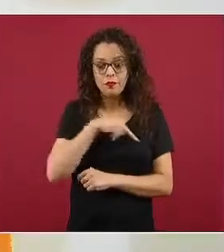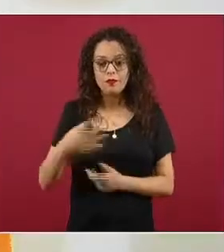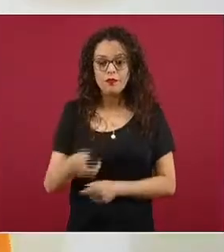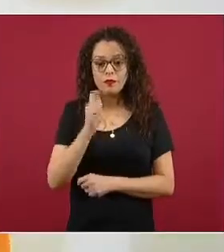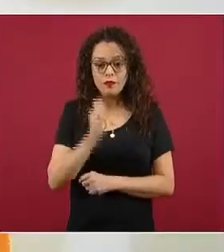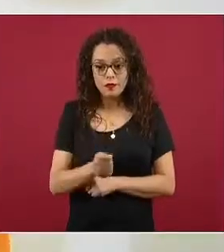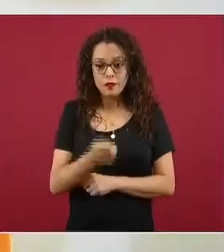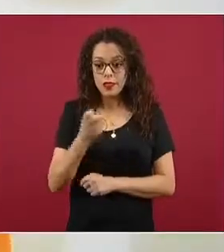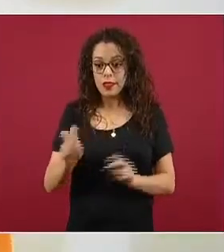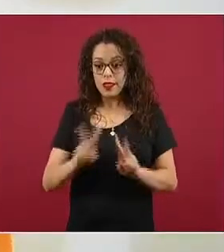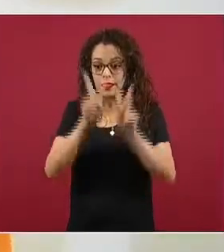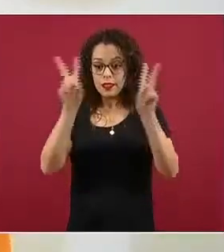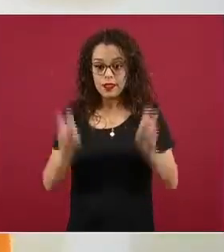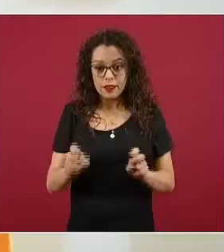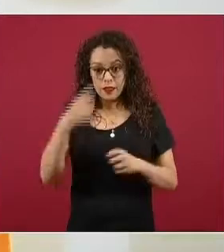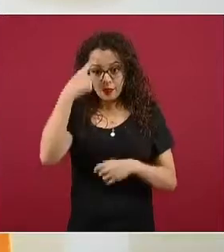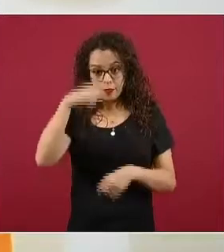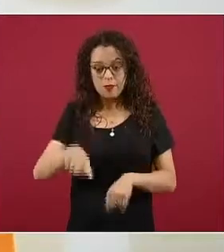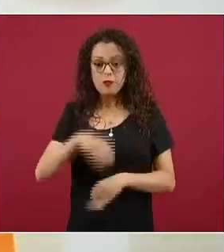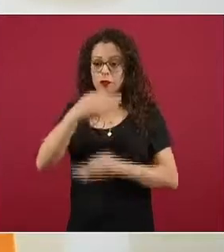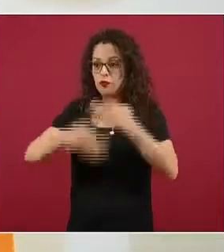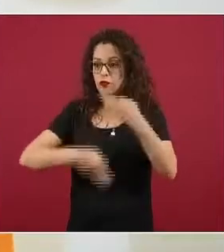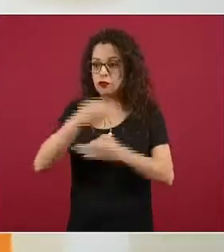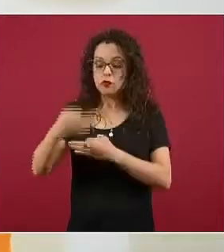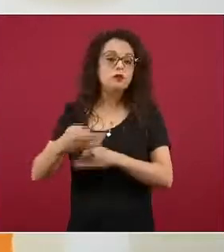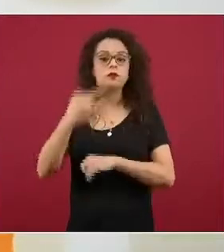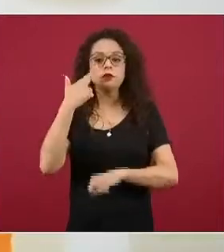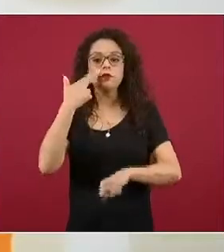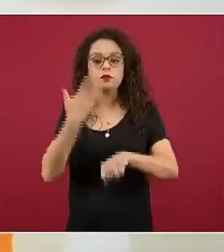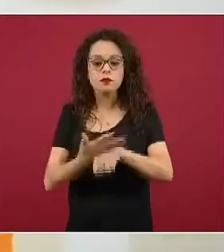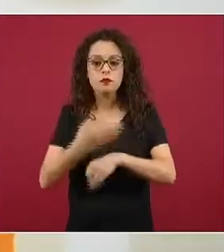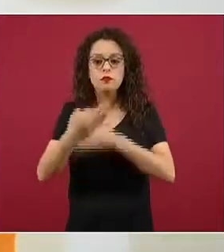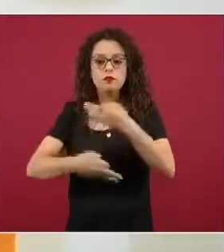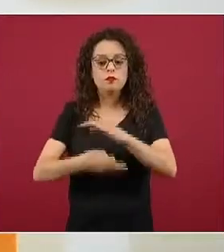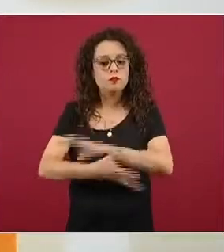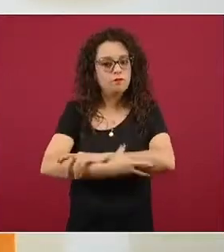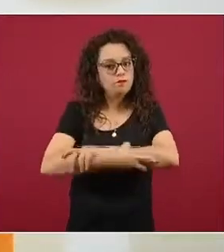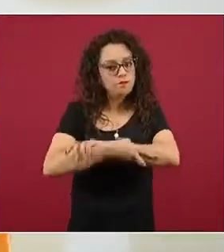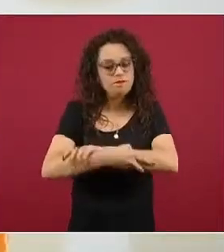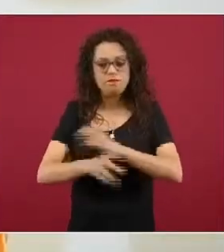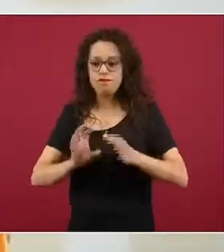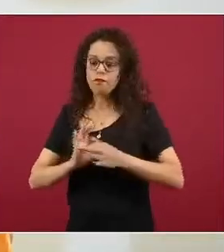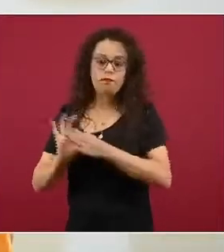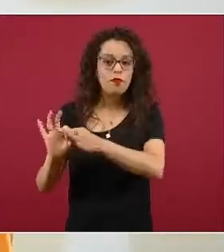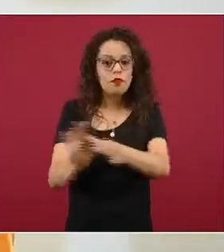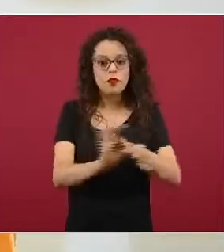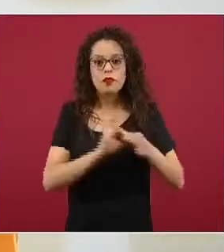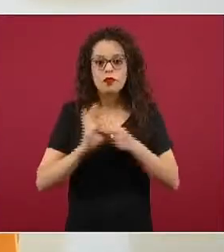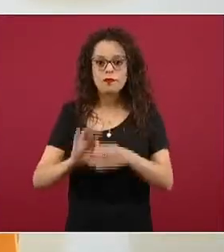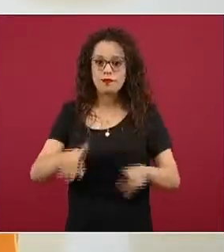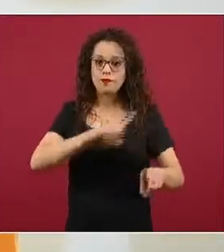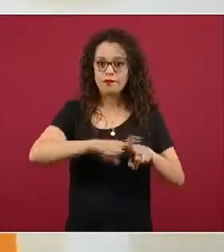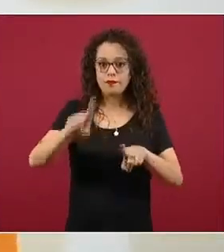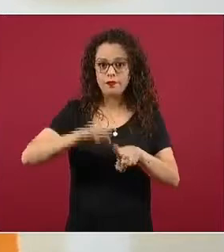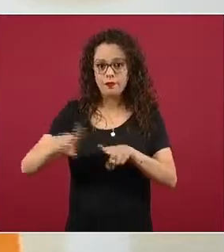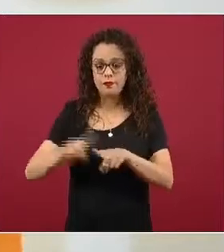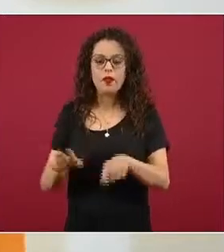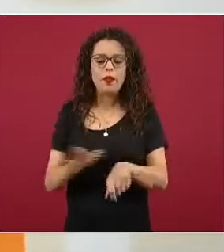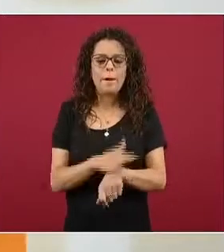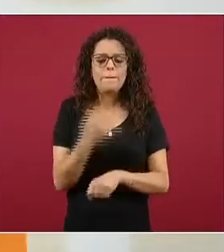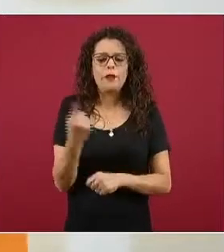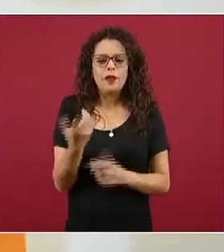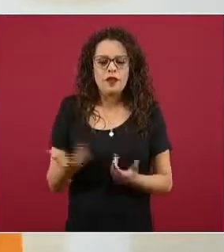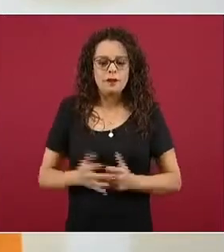colocar este tema de la corresponsabilidad, de la solidaridad de las personas, de los distintos actores, porque